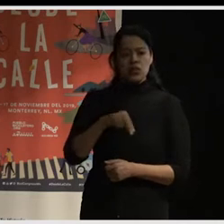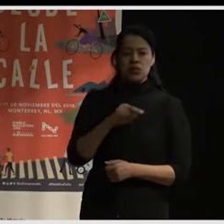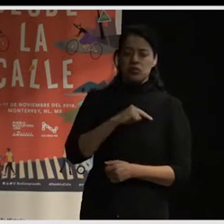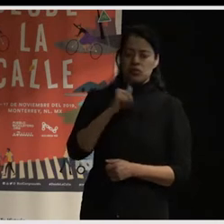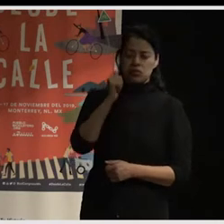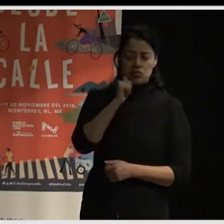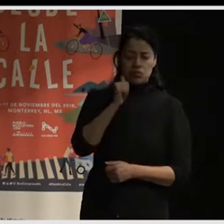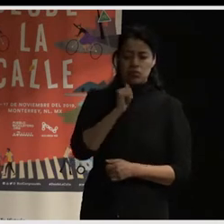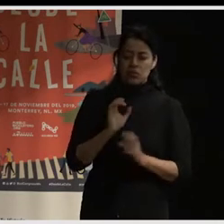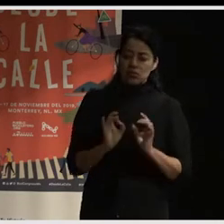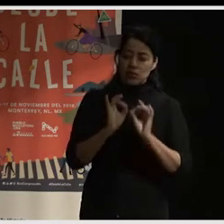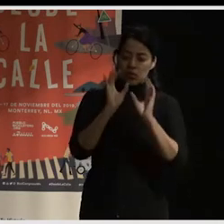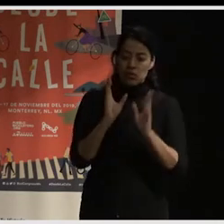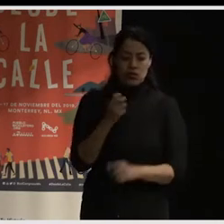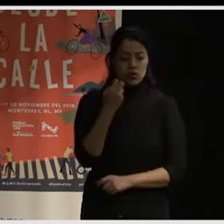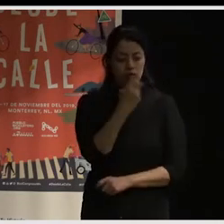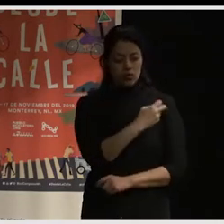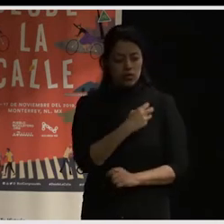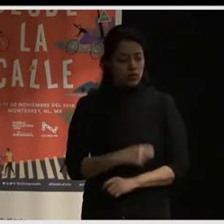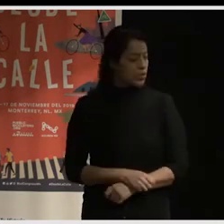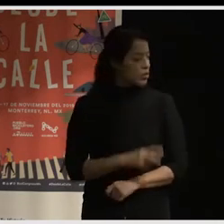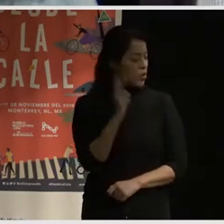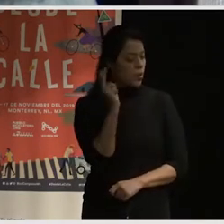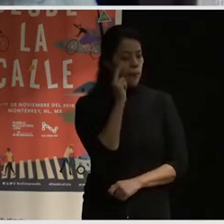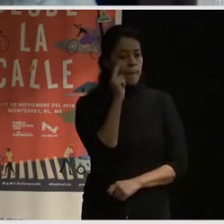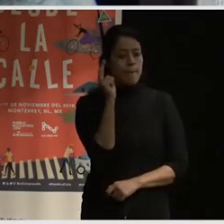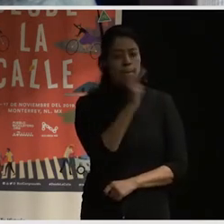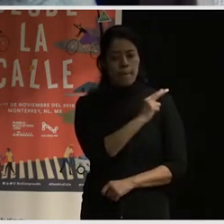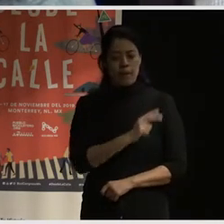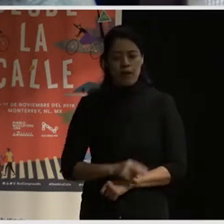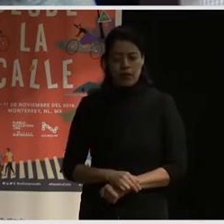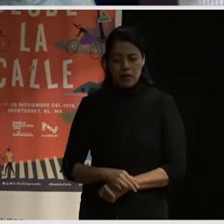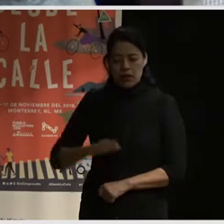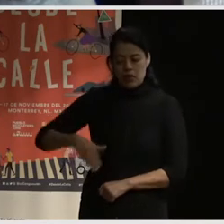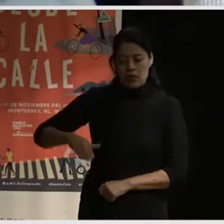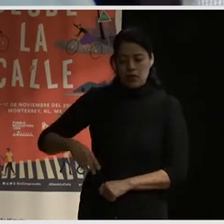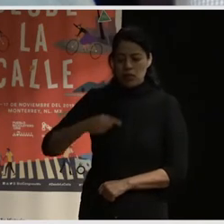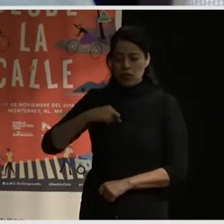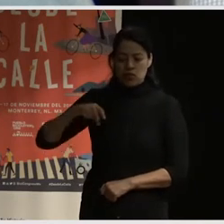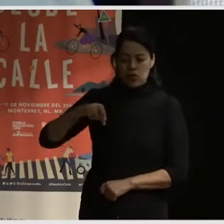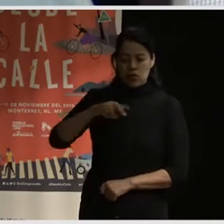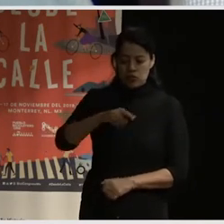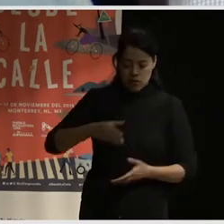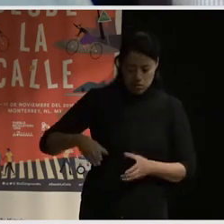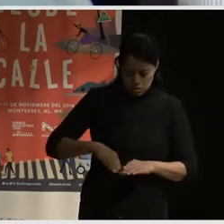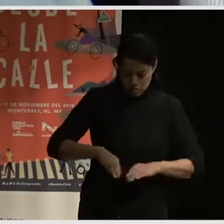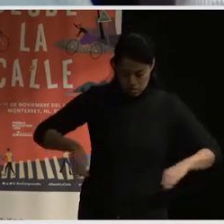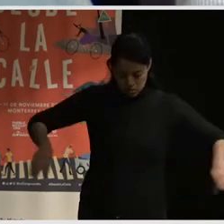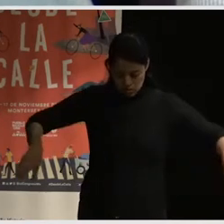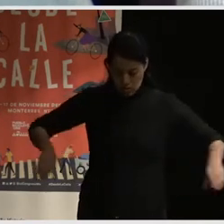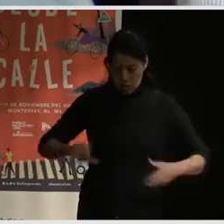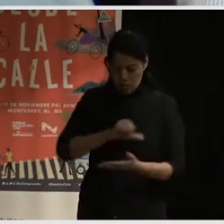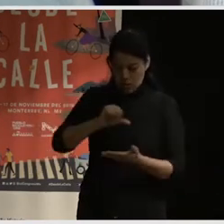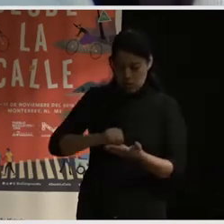así y de algo así o al menos verlo hace rato yo venía caminando en una de las banquetas de aquí del centro de